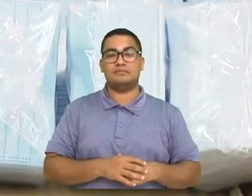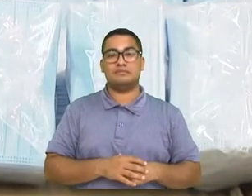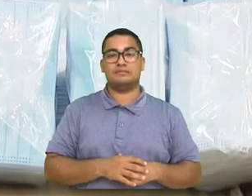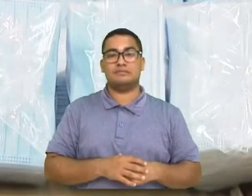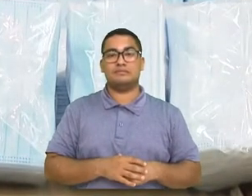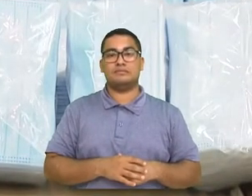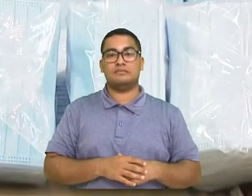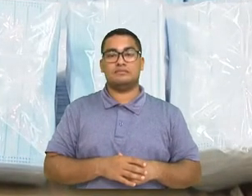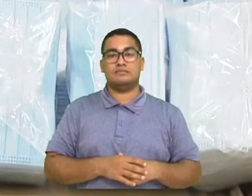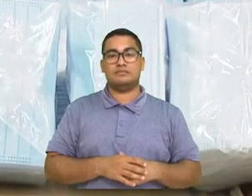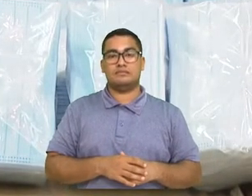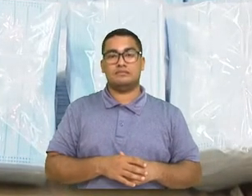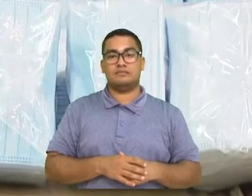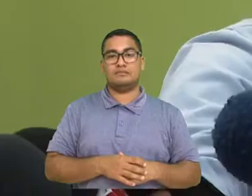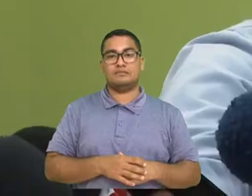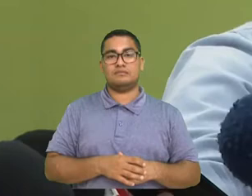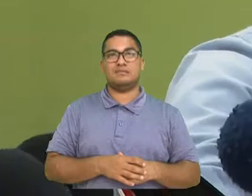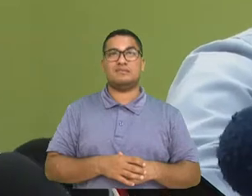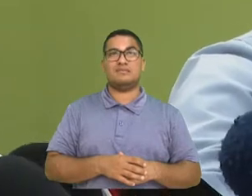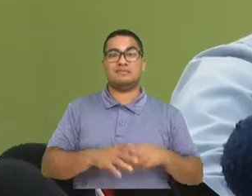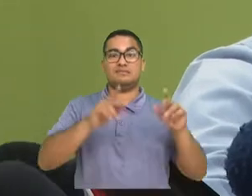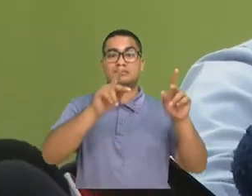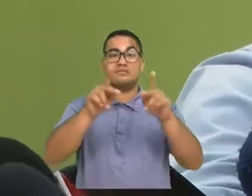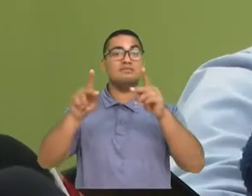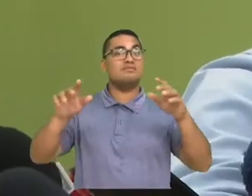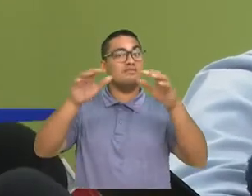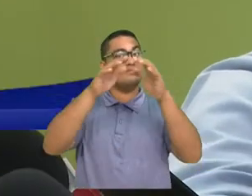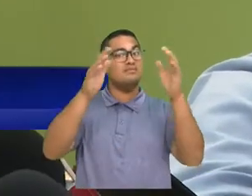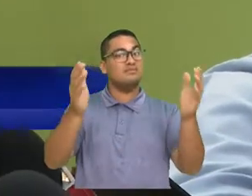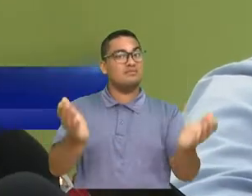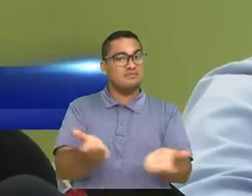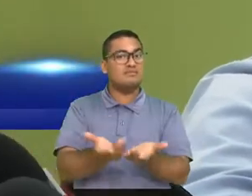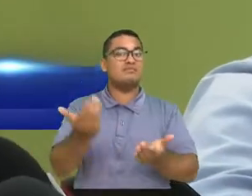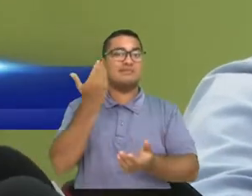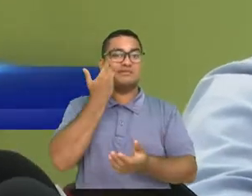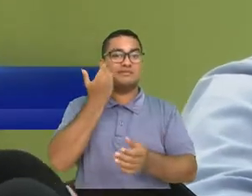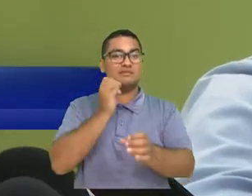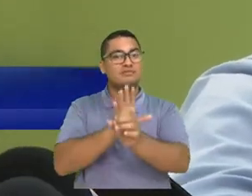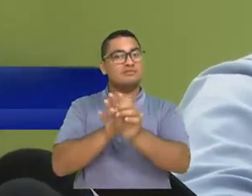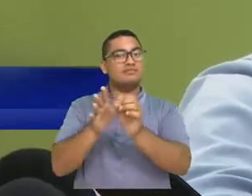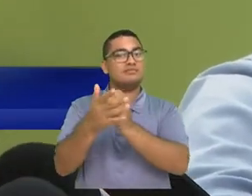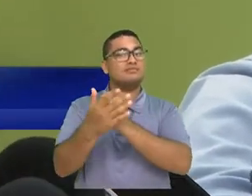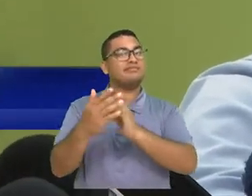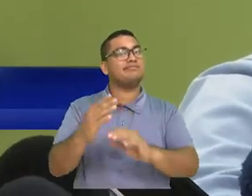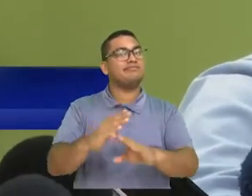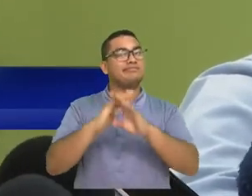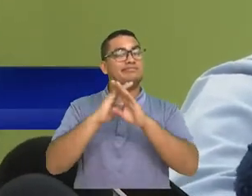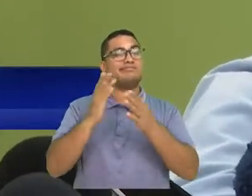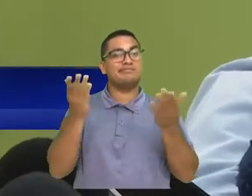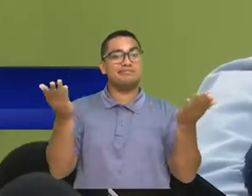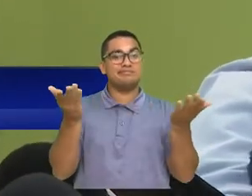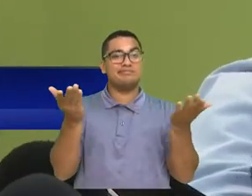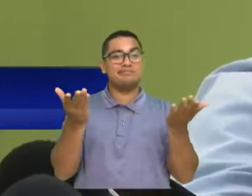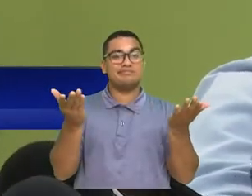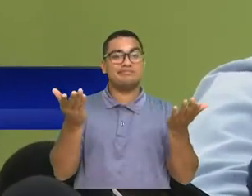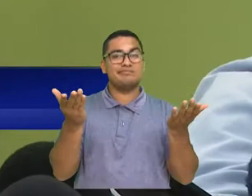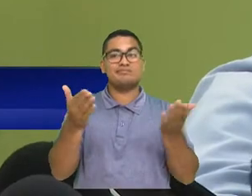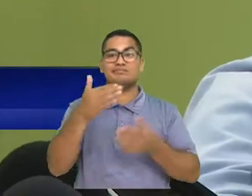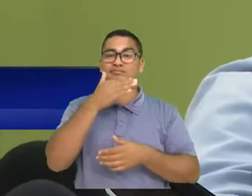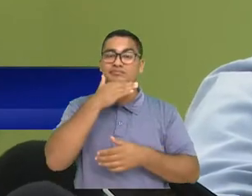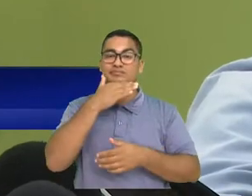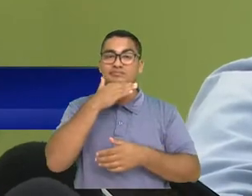Estamos enfrentando esa pandemia. Sobre todo hay que fortalecer la